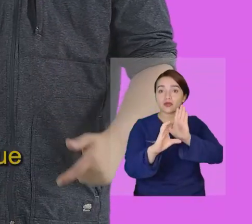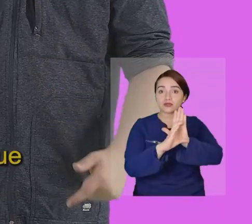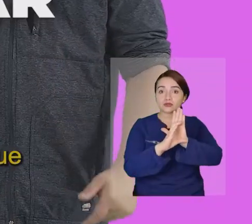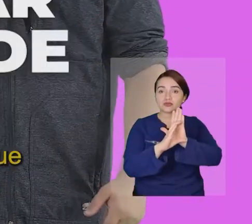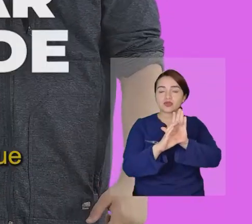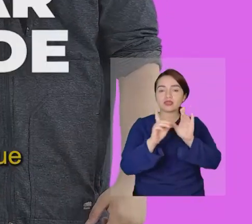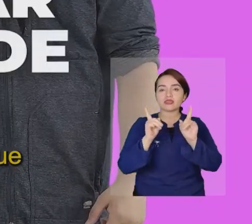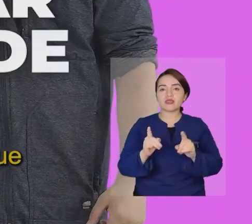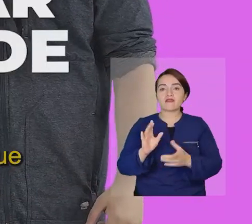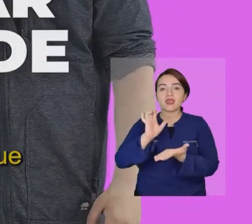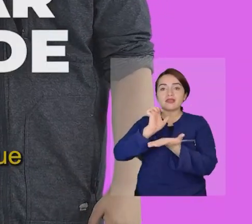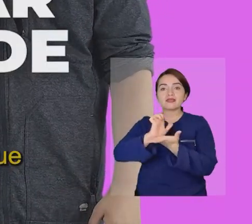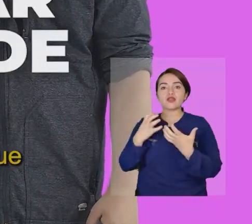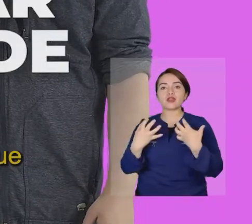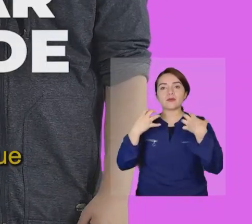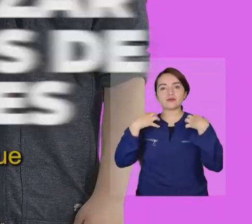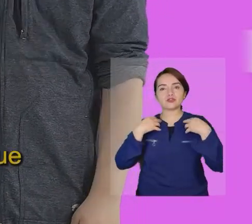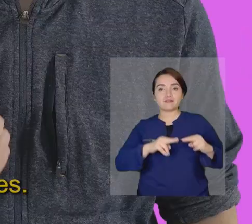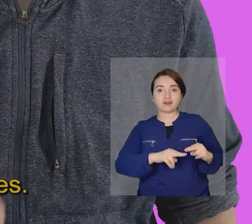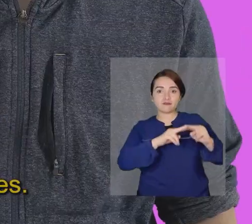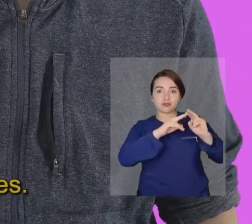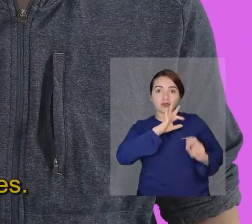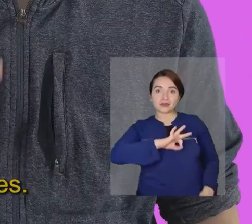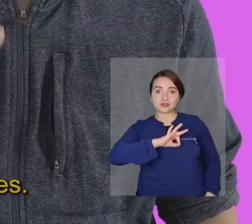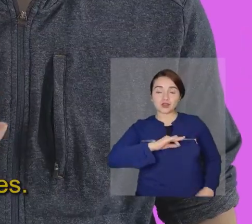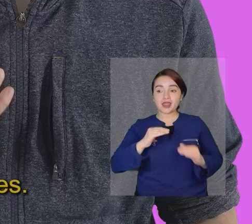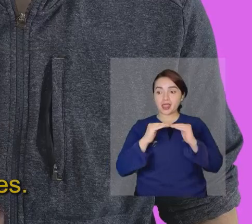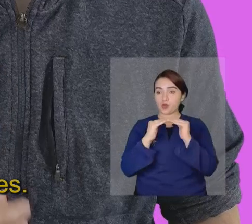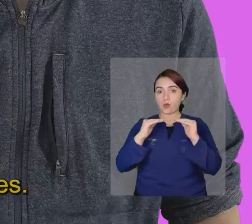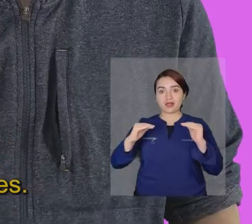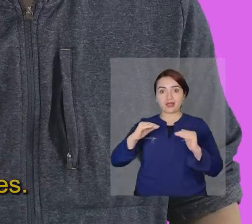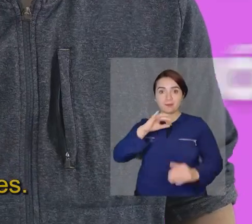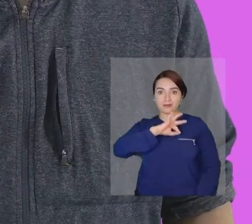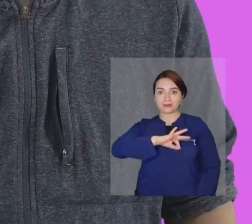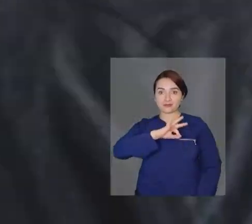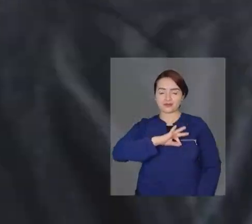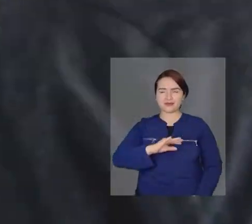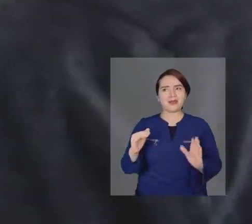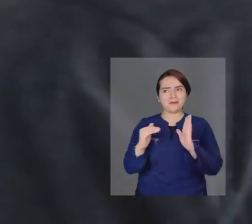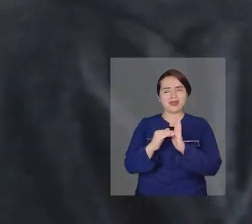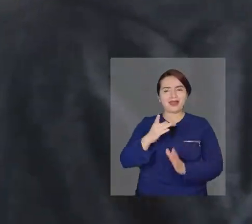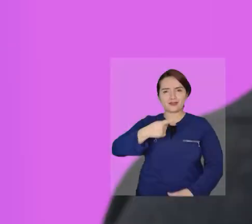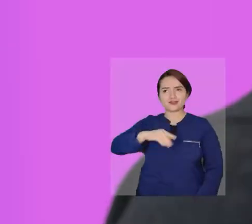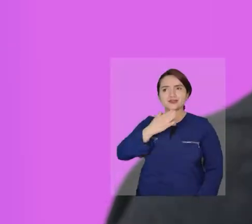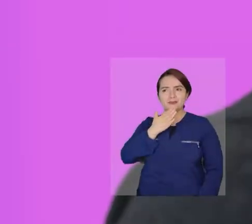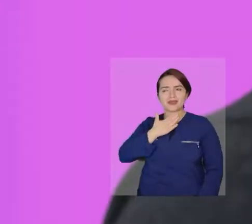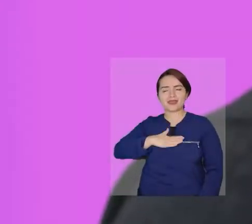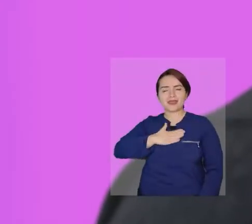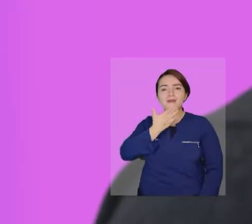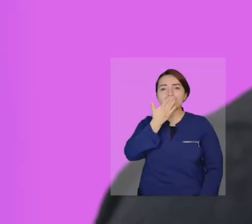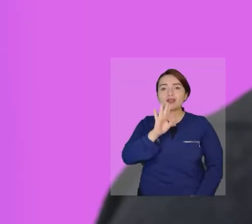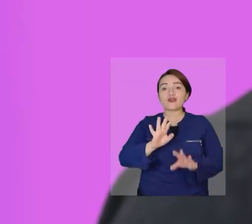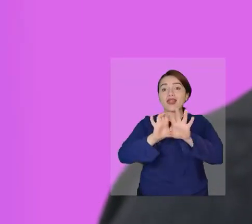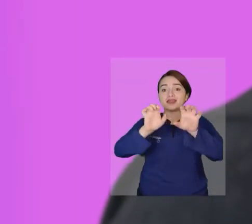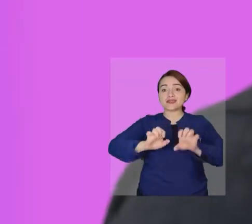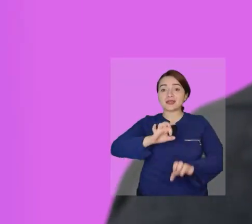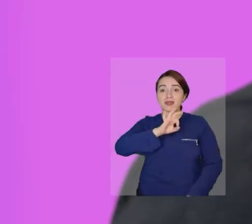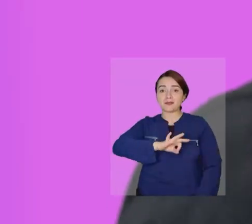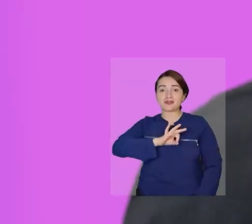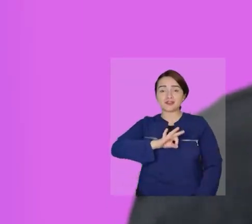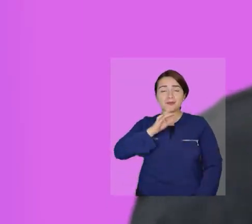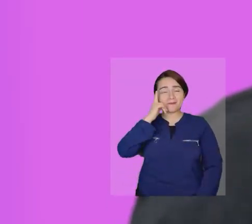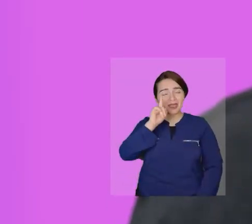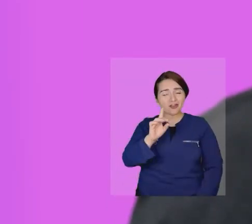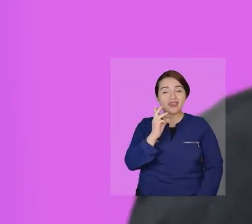constitución tendríamos que nacionalizar los fondos de pensiones para así tener igualdad en las jubilaciones Nosotros también queremos mejorar el